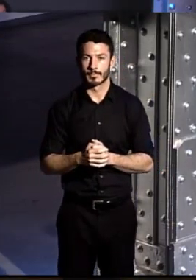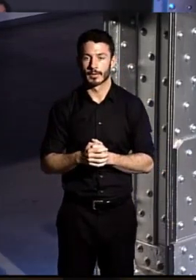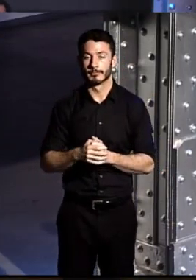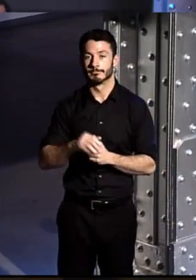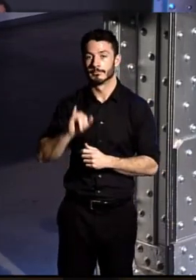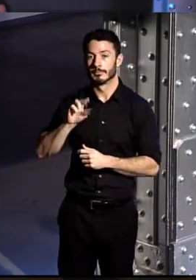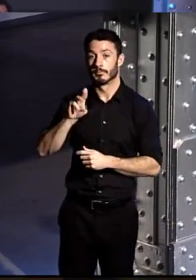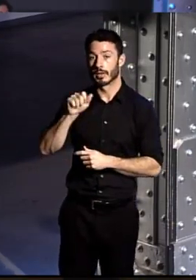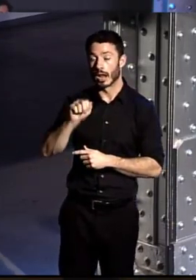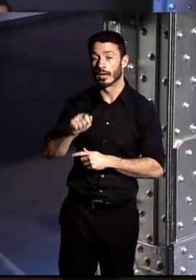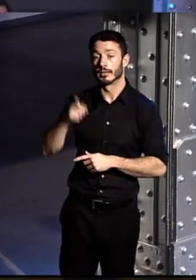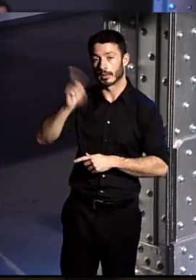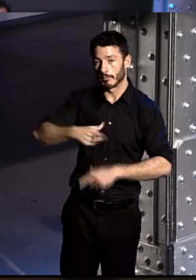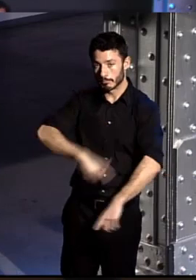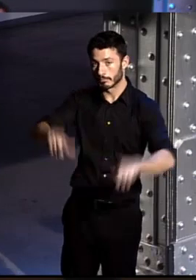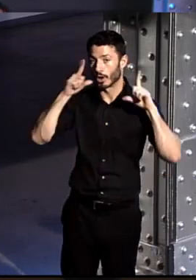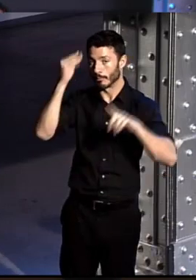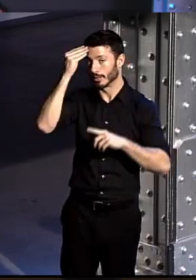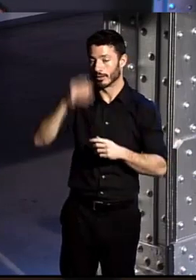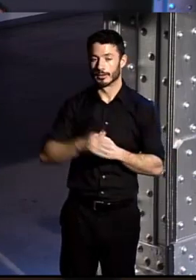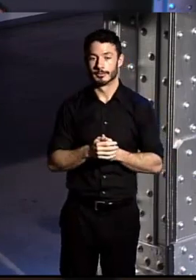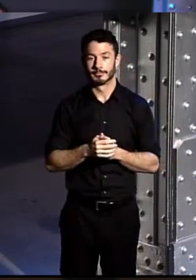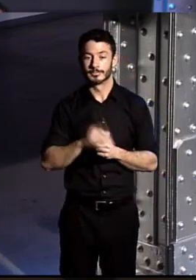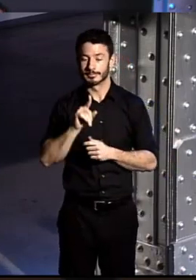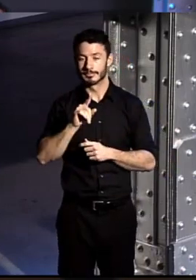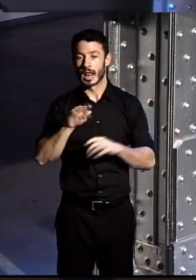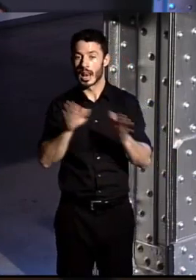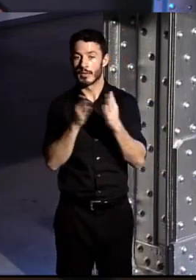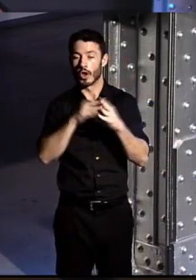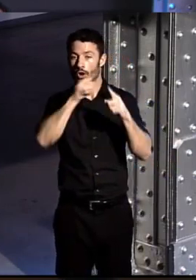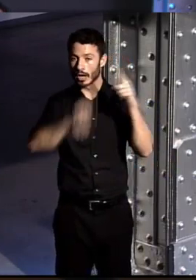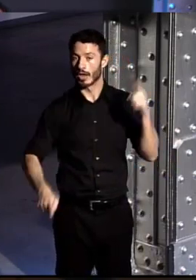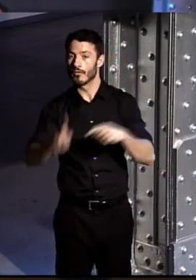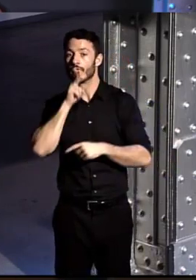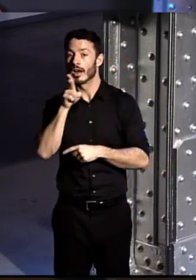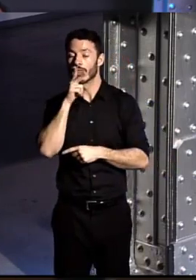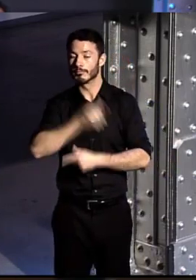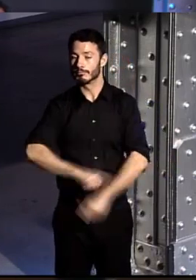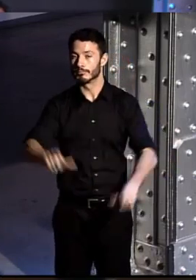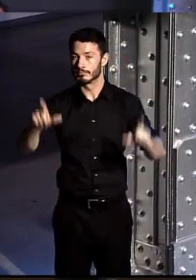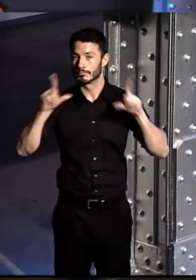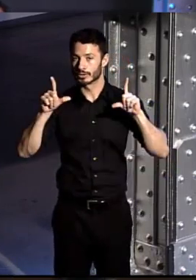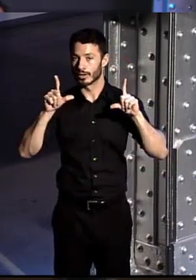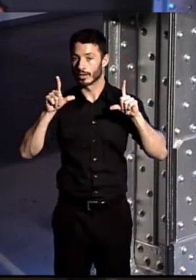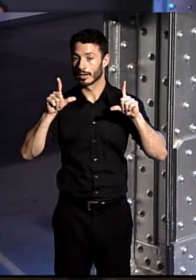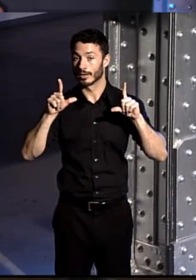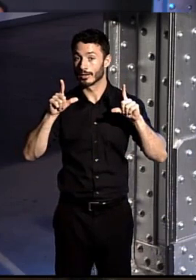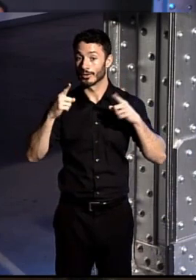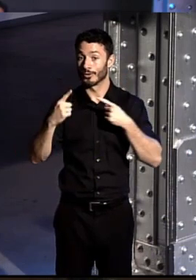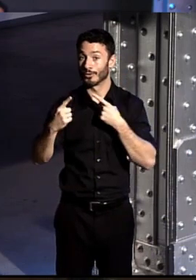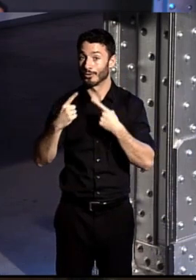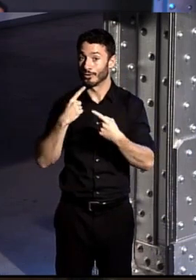también en un personaje. No, hay un personaje que es en El Rayo Verde. Ah, es verdad. El novio